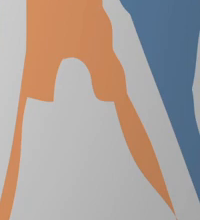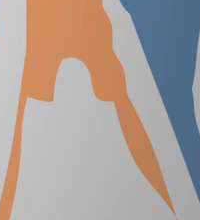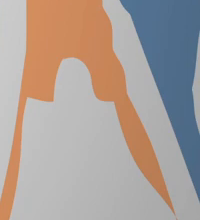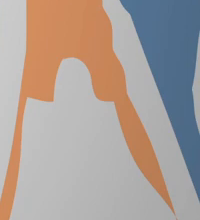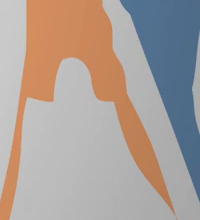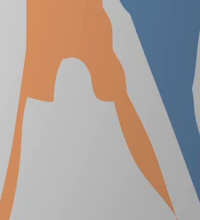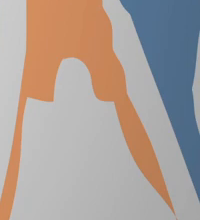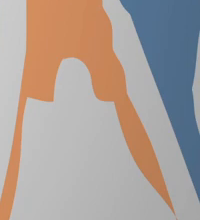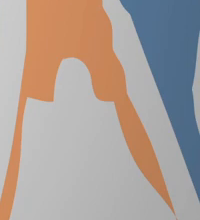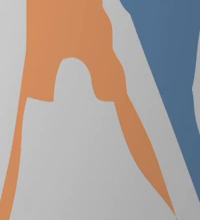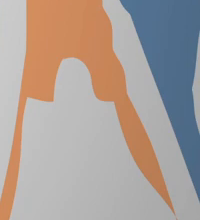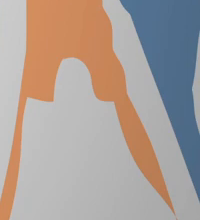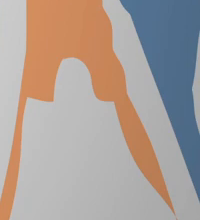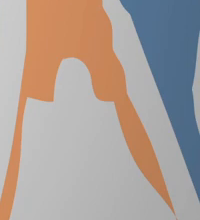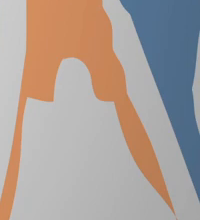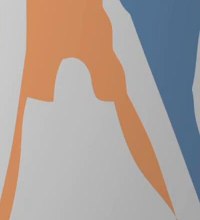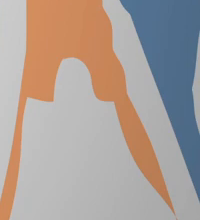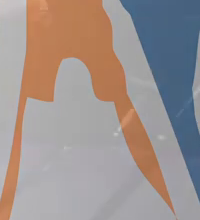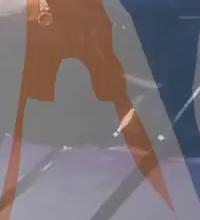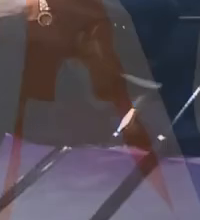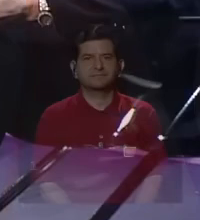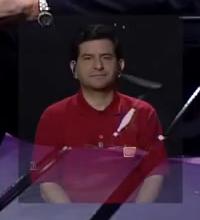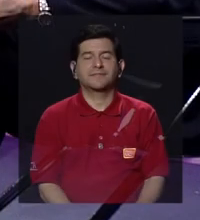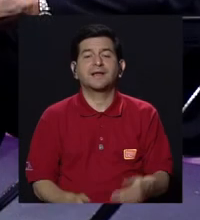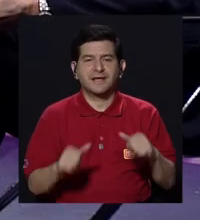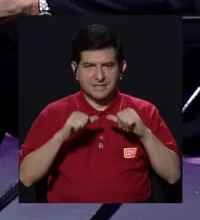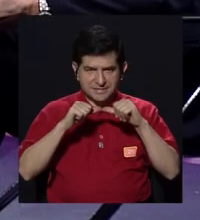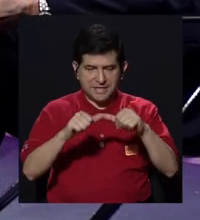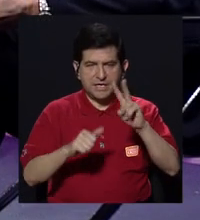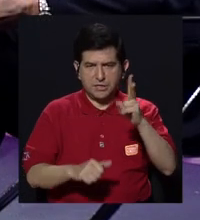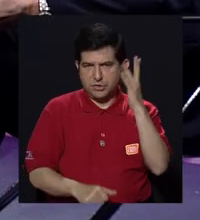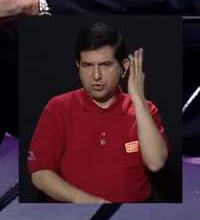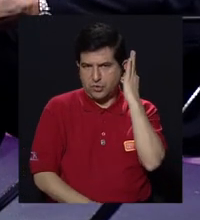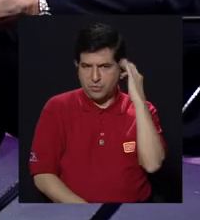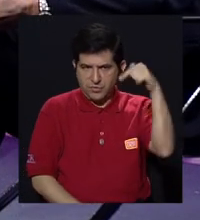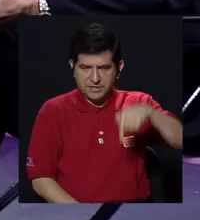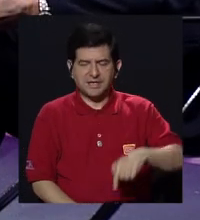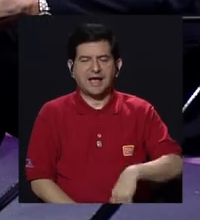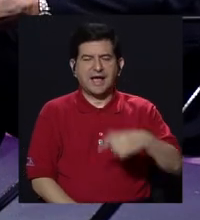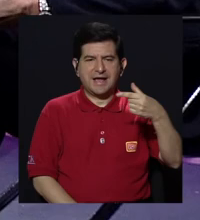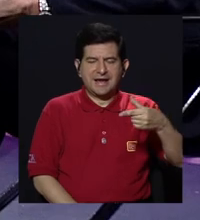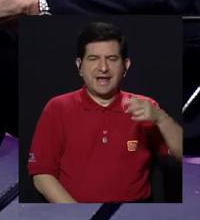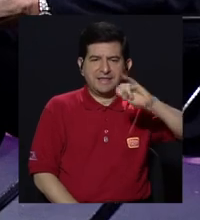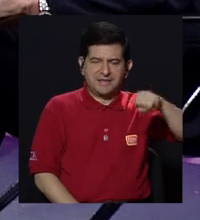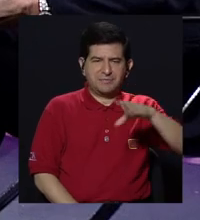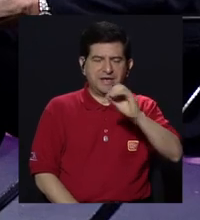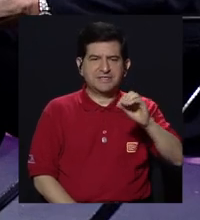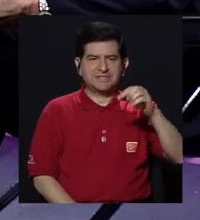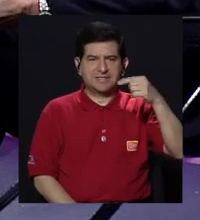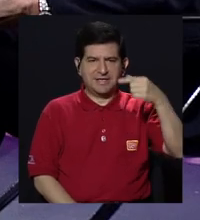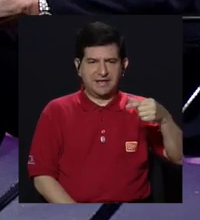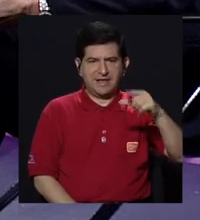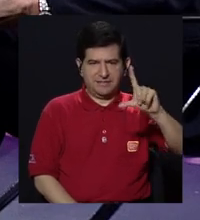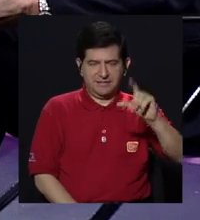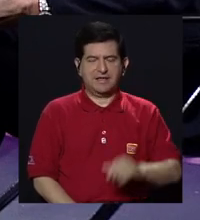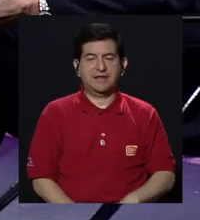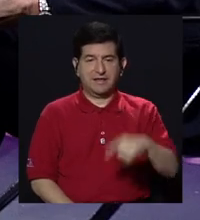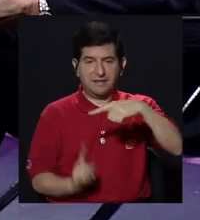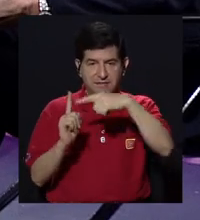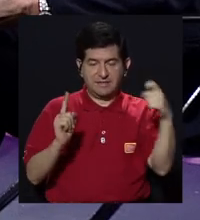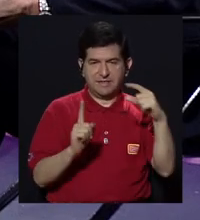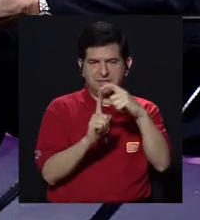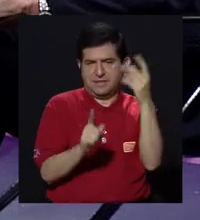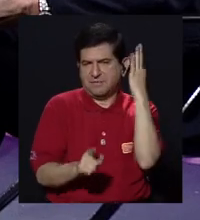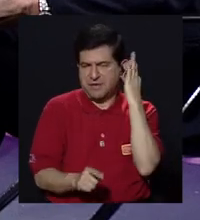Regresamos con dos mujeres doña Gladys y doña Gretel, que desde Palabra